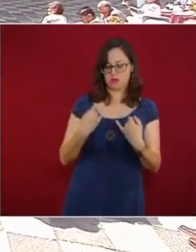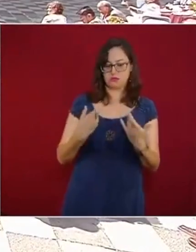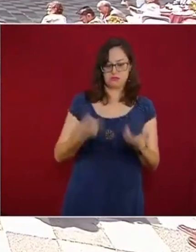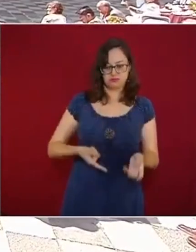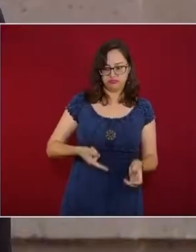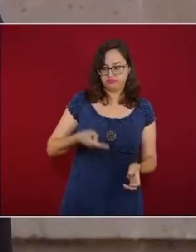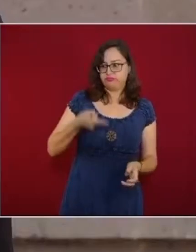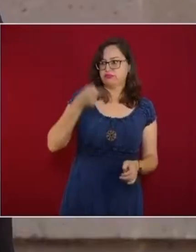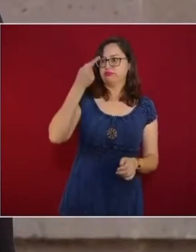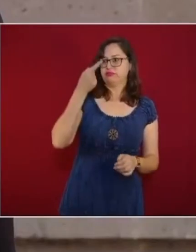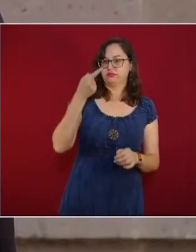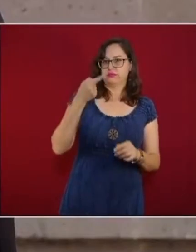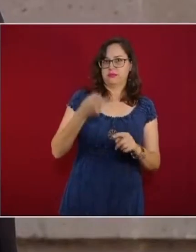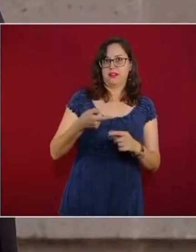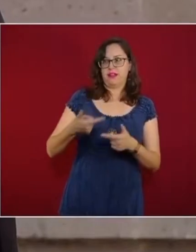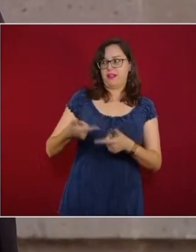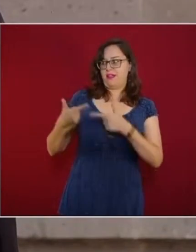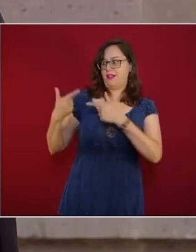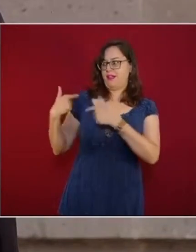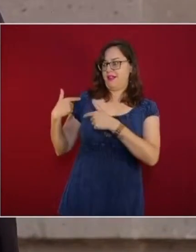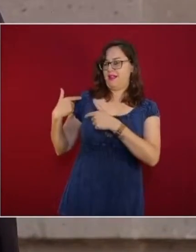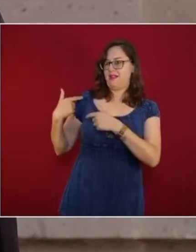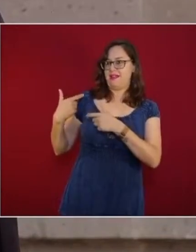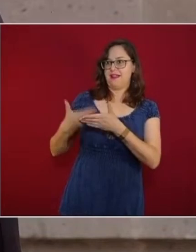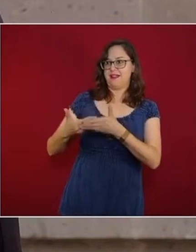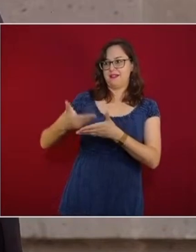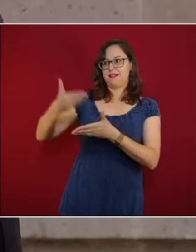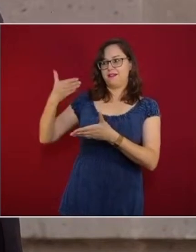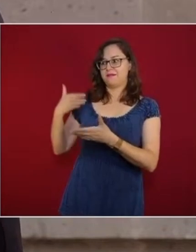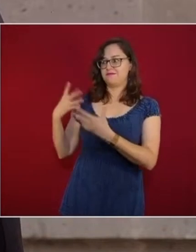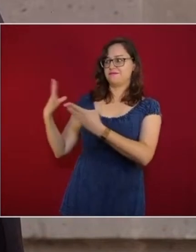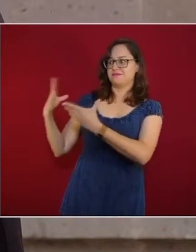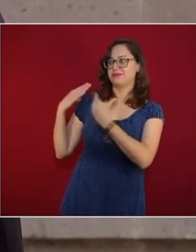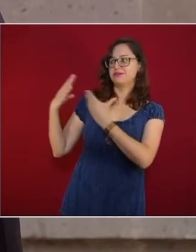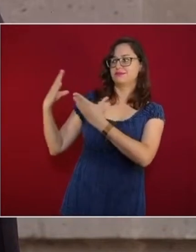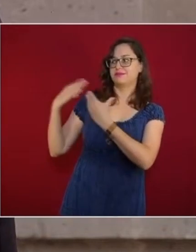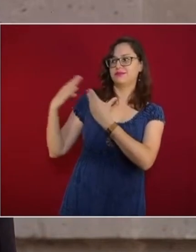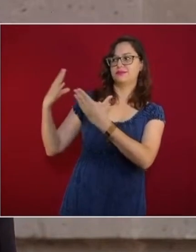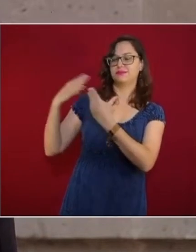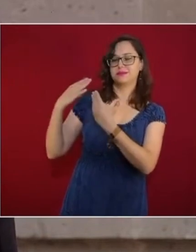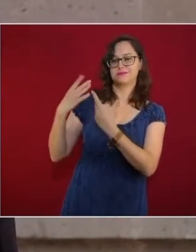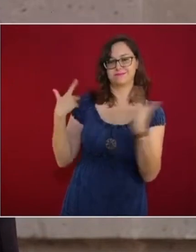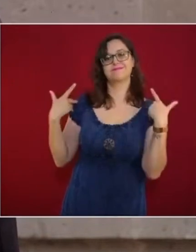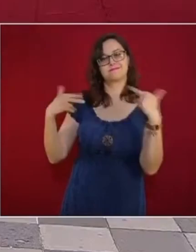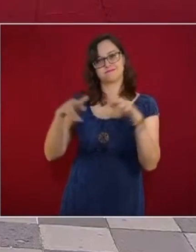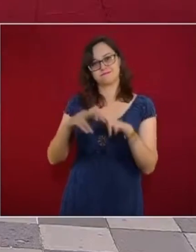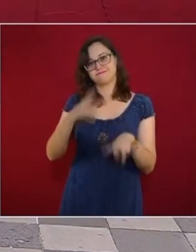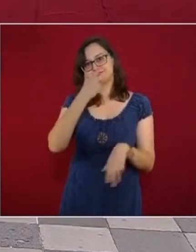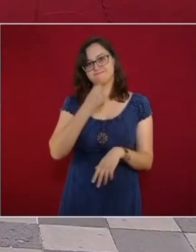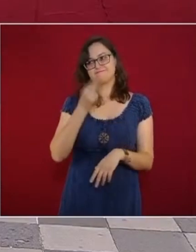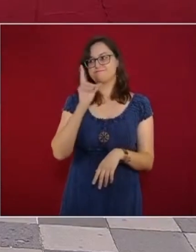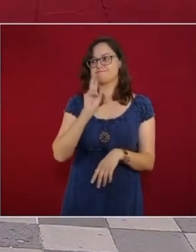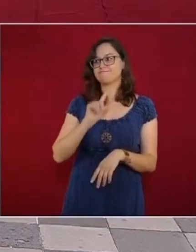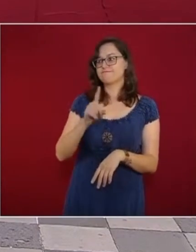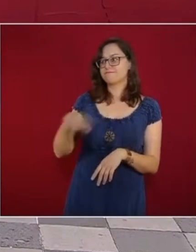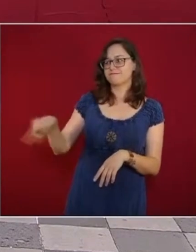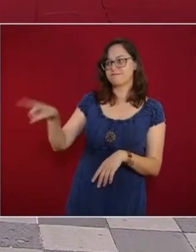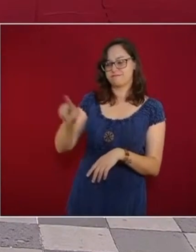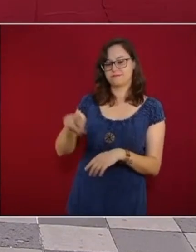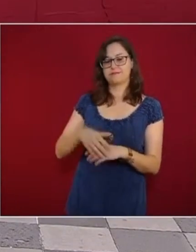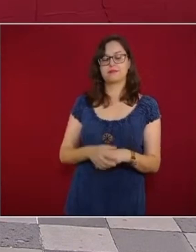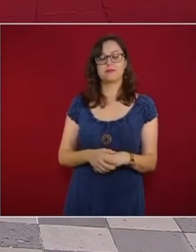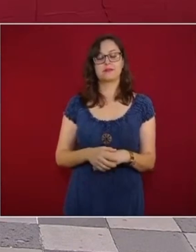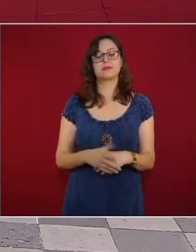que la intención de su gobierno es quererlos, respetarlos y no ofenderlos nunca, como desgraciadamente se hizo en el pasado